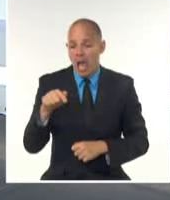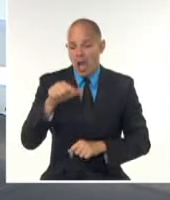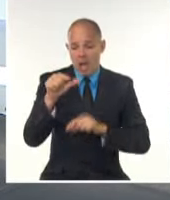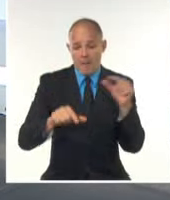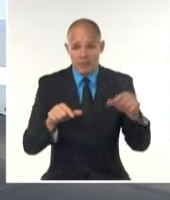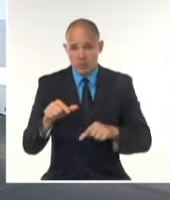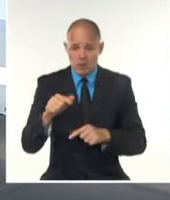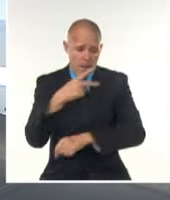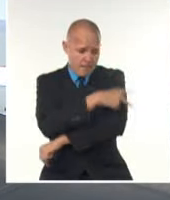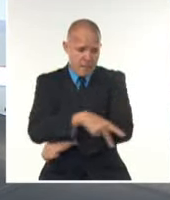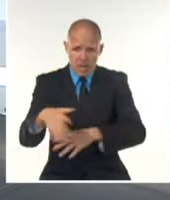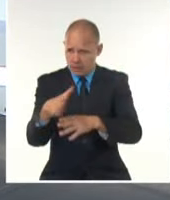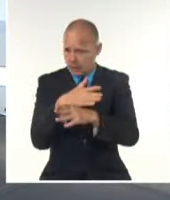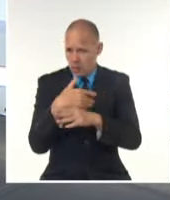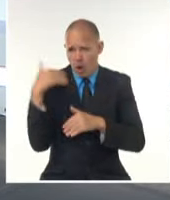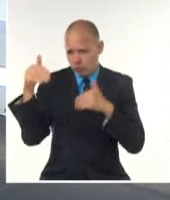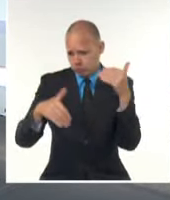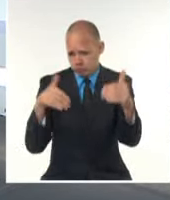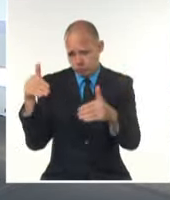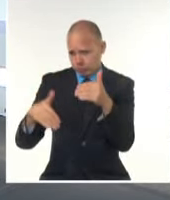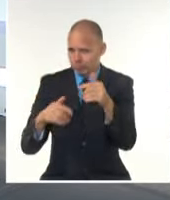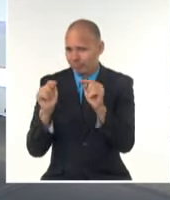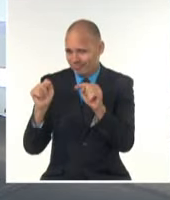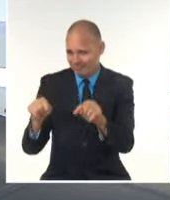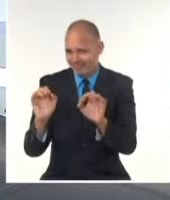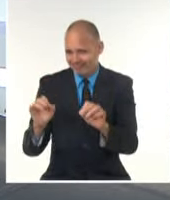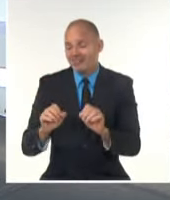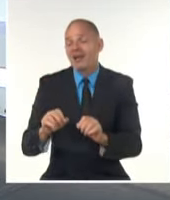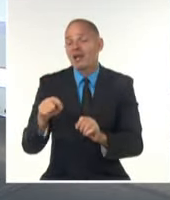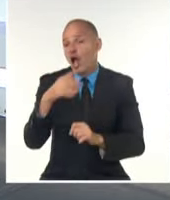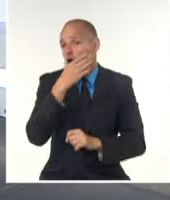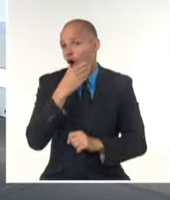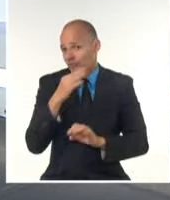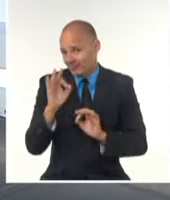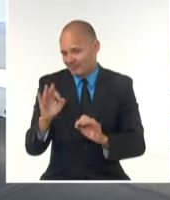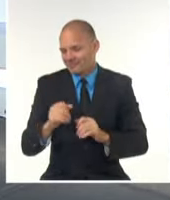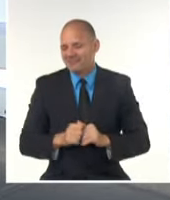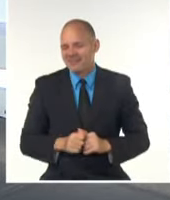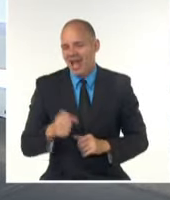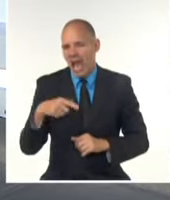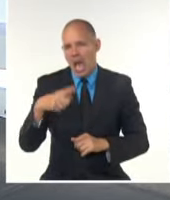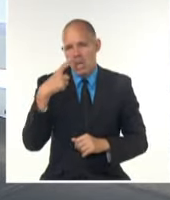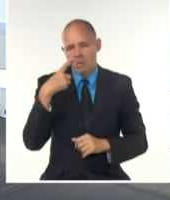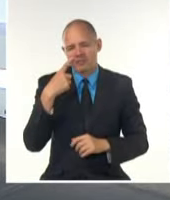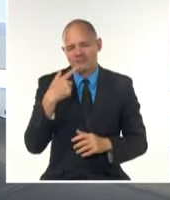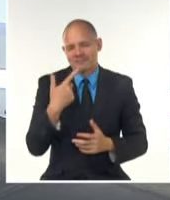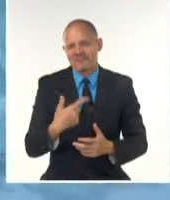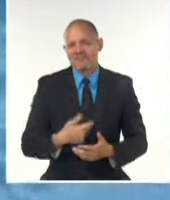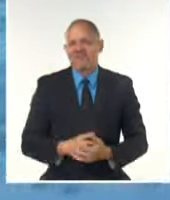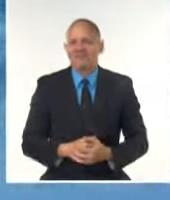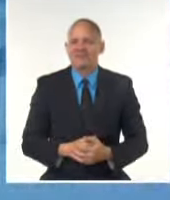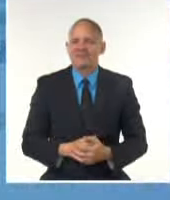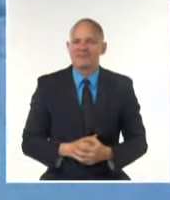también lo que más vale y brilla de nuestro país en las categorías menores. El colega Alejandro Rodríguez tiene todos los detalles.